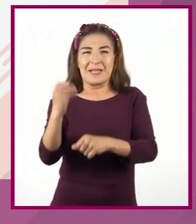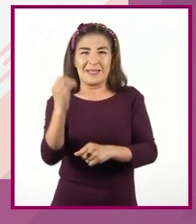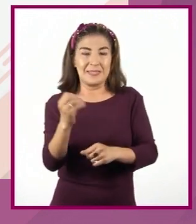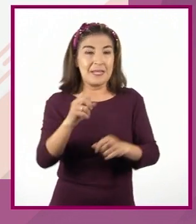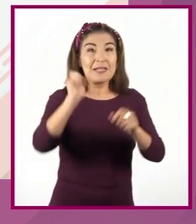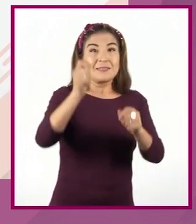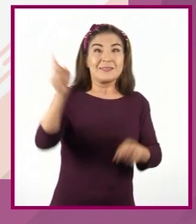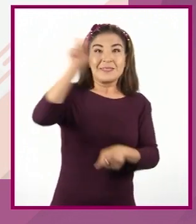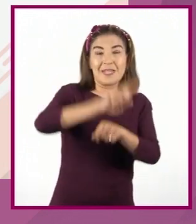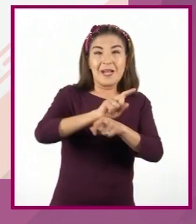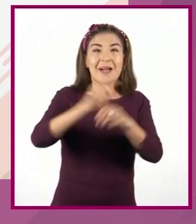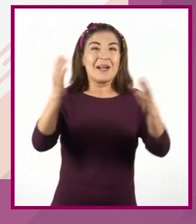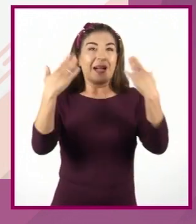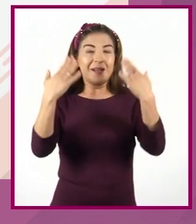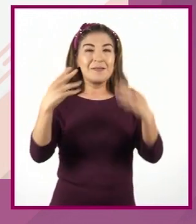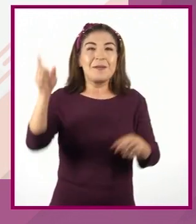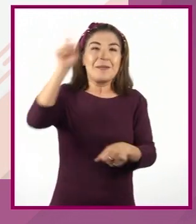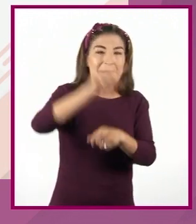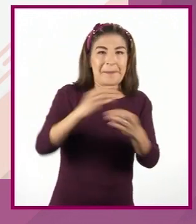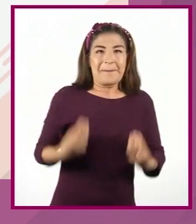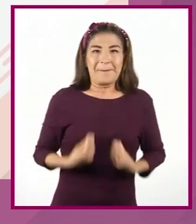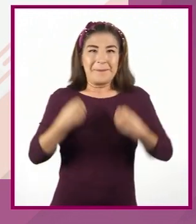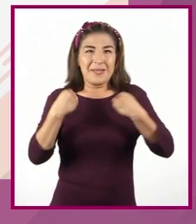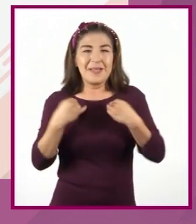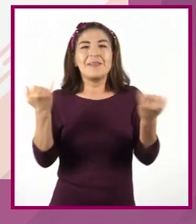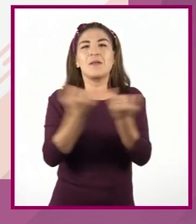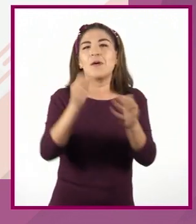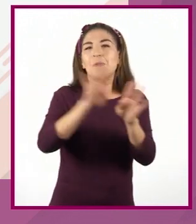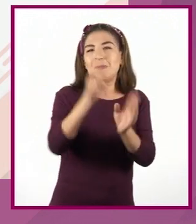la vida o refrenar las pasiones,